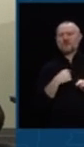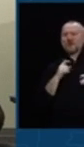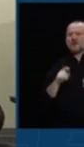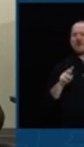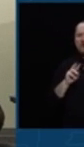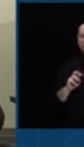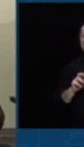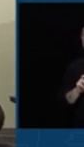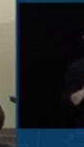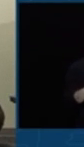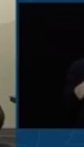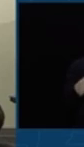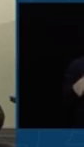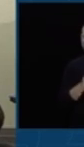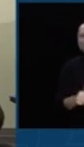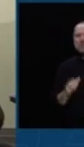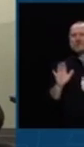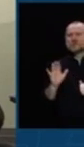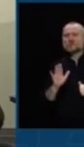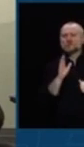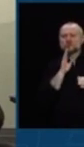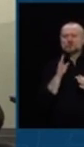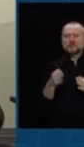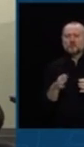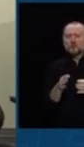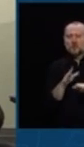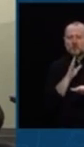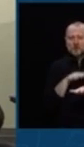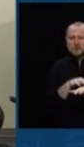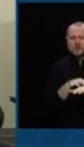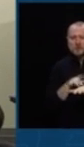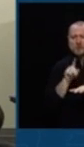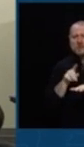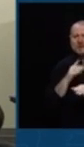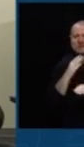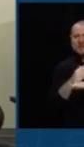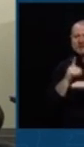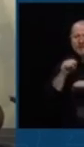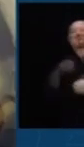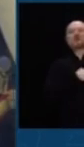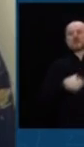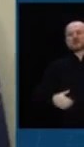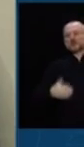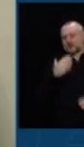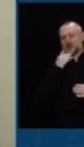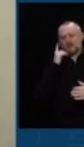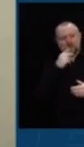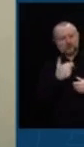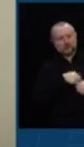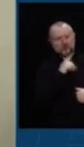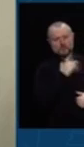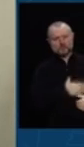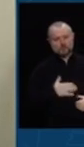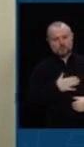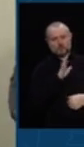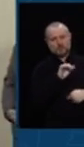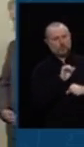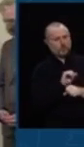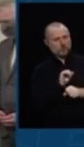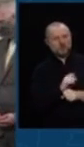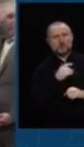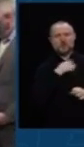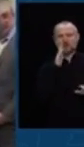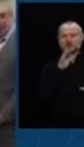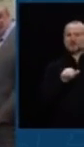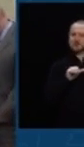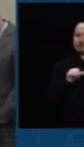el flujo de armas de fuego hacia Nueva York en tiempos recientes. Y detalló que hay 2 áreas que son las más afectadas y donde se ve que están llegando